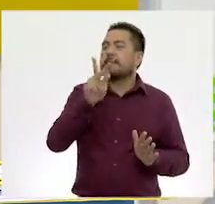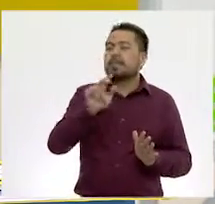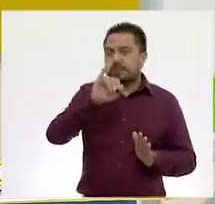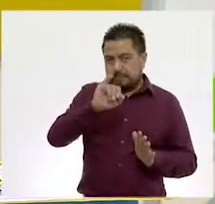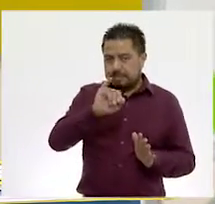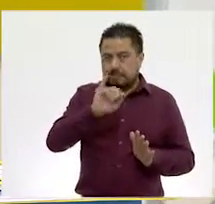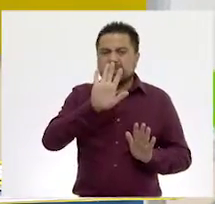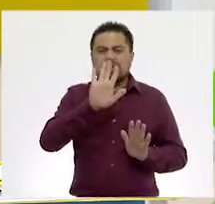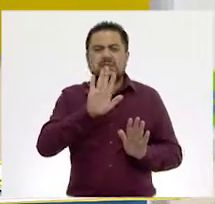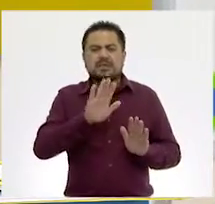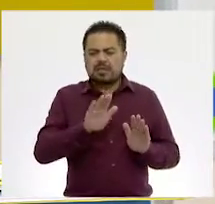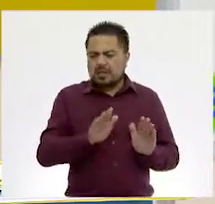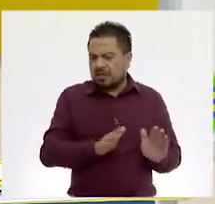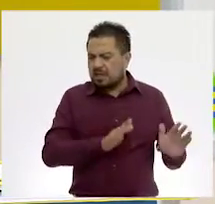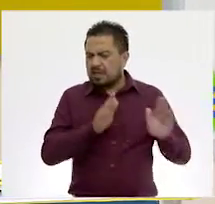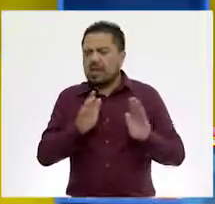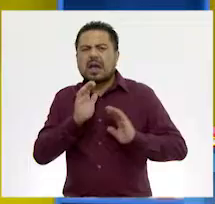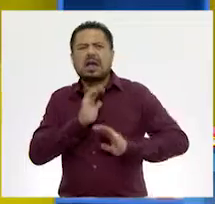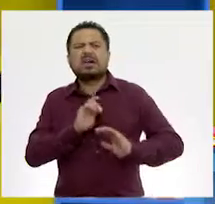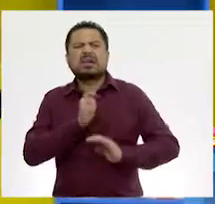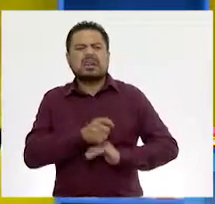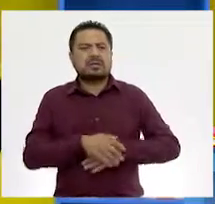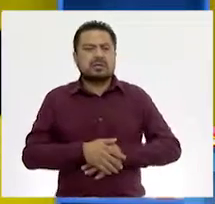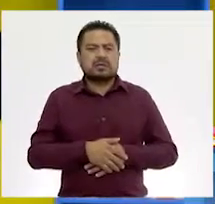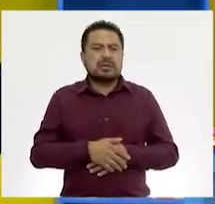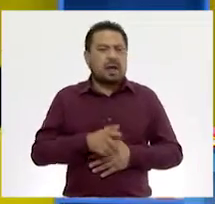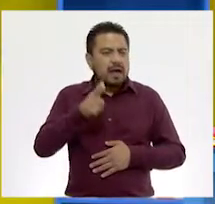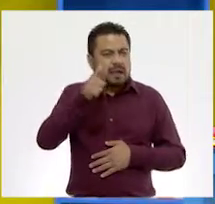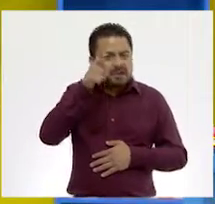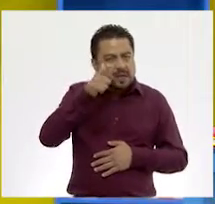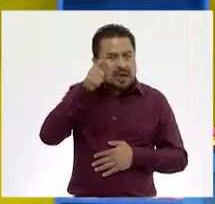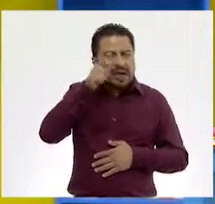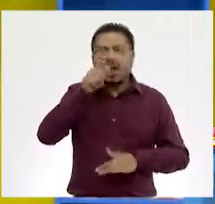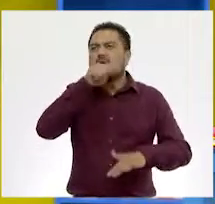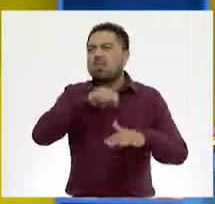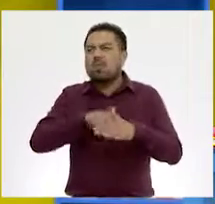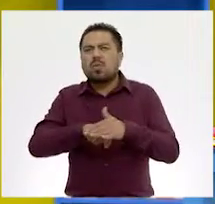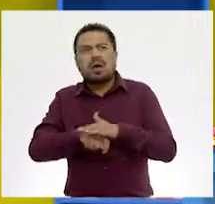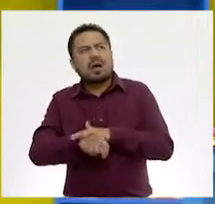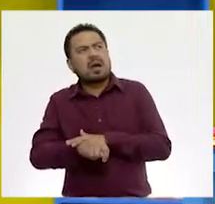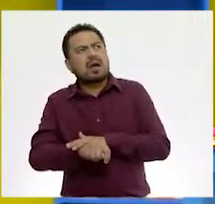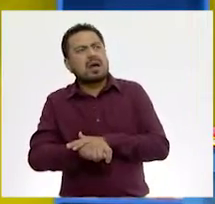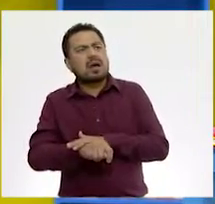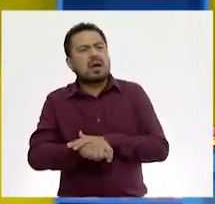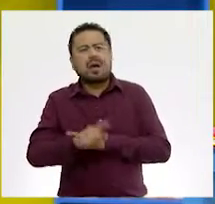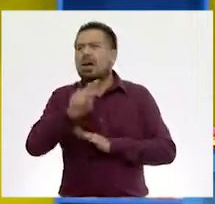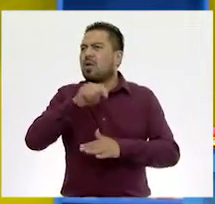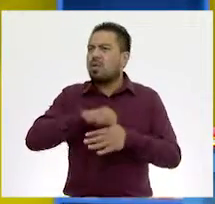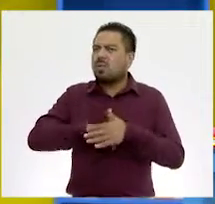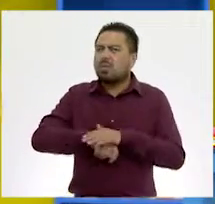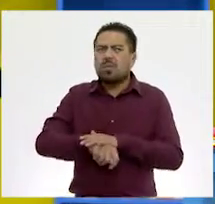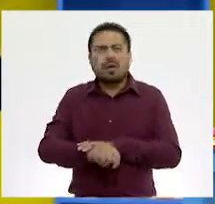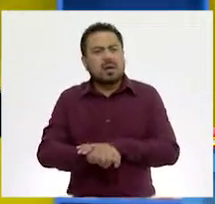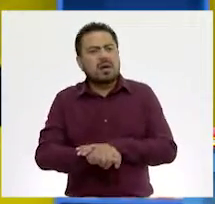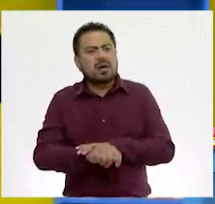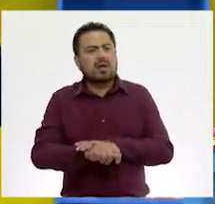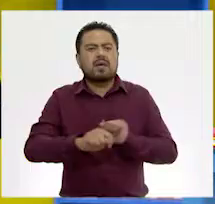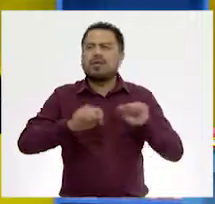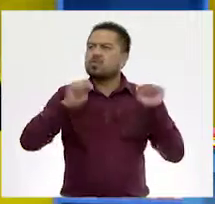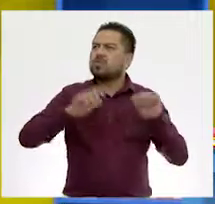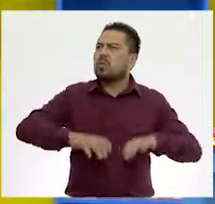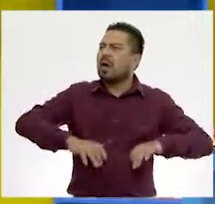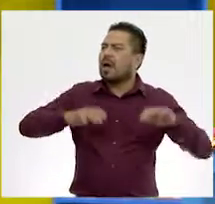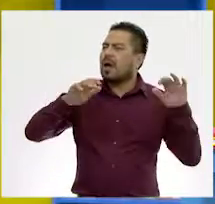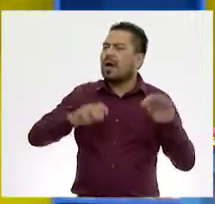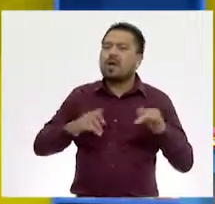es. ¿Y qué sigue en la canción? La virgen de la cueva. Cueva.